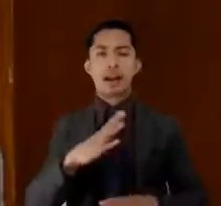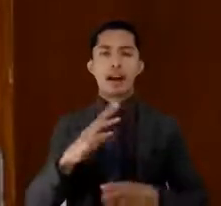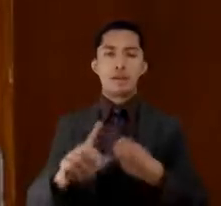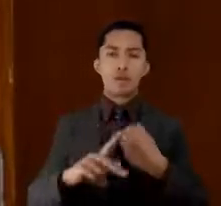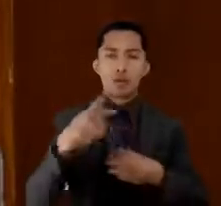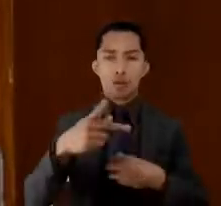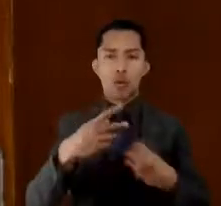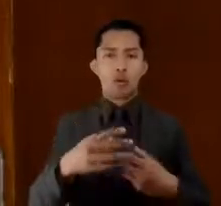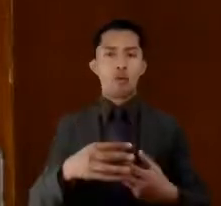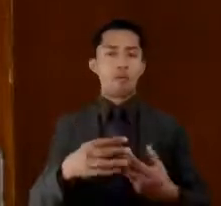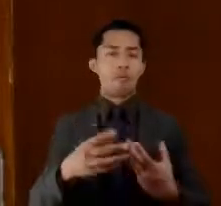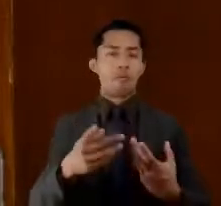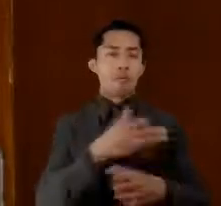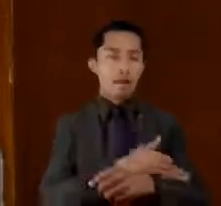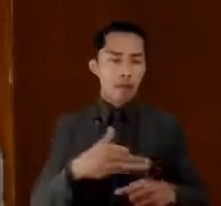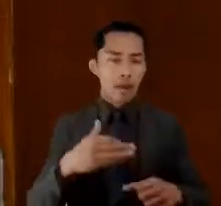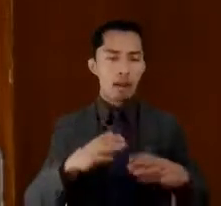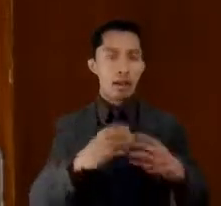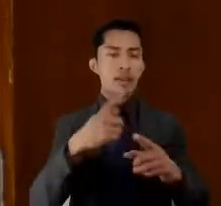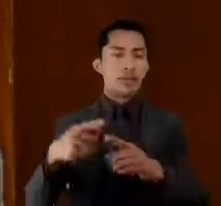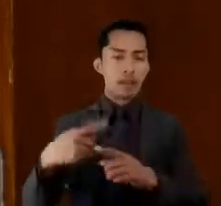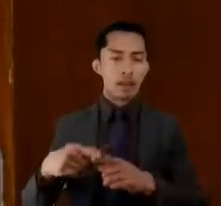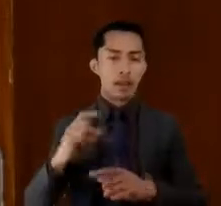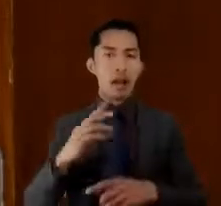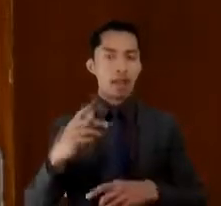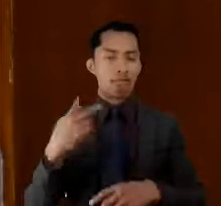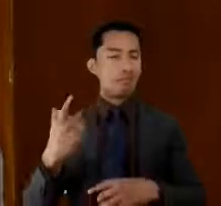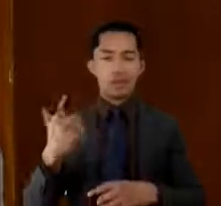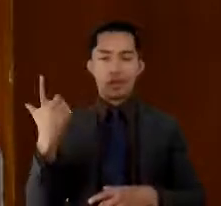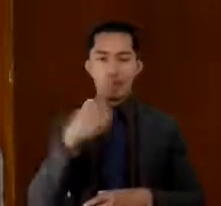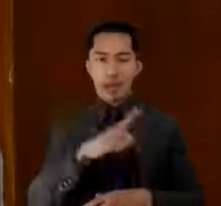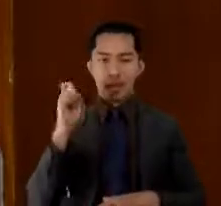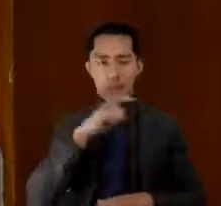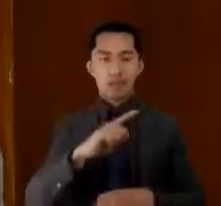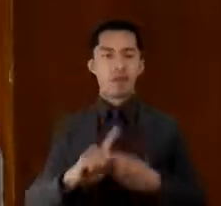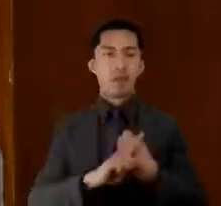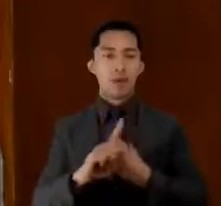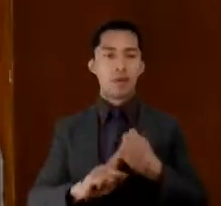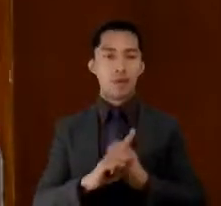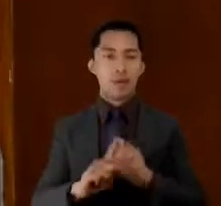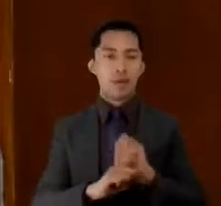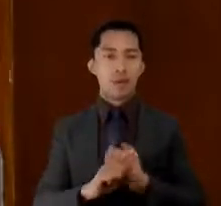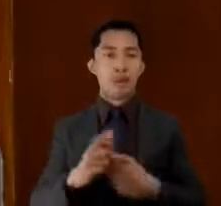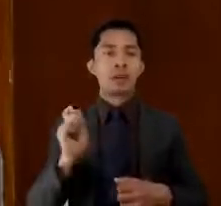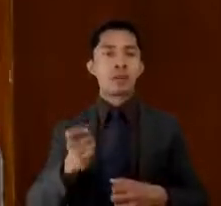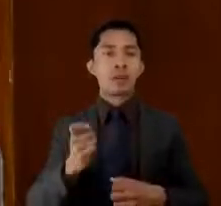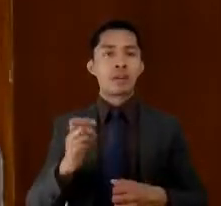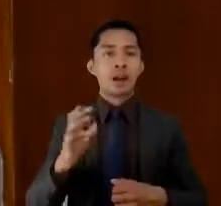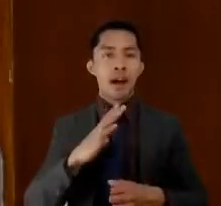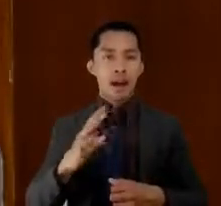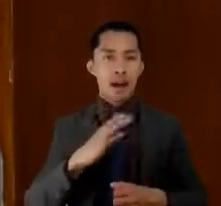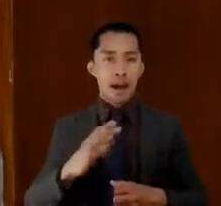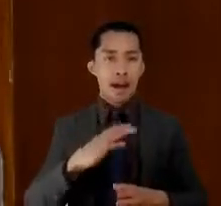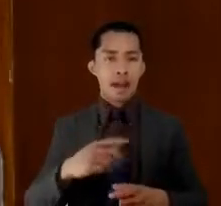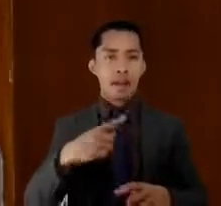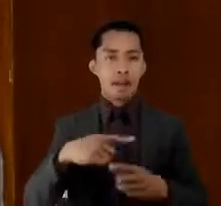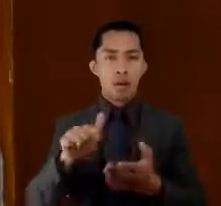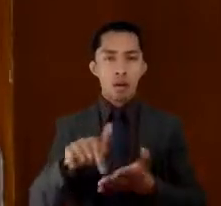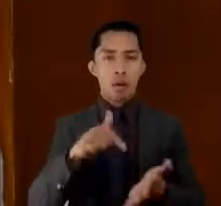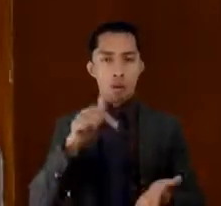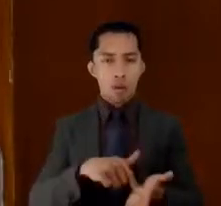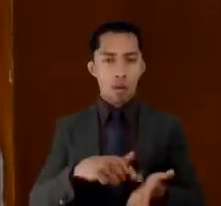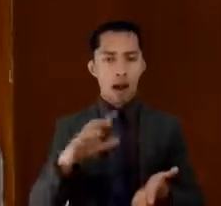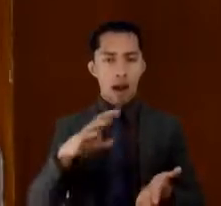en muchas comunidades, es adversa con la proliferación de estos puntos